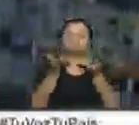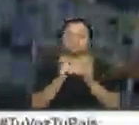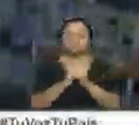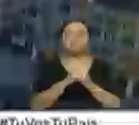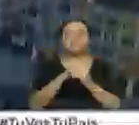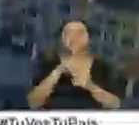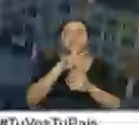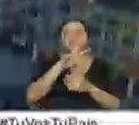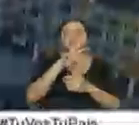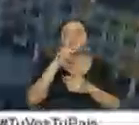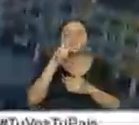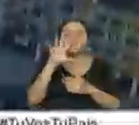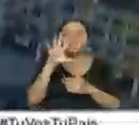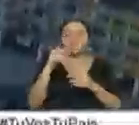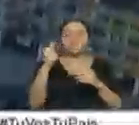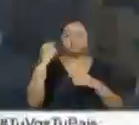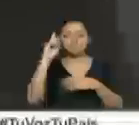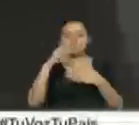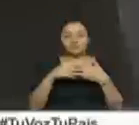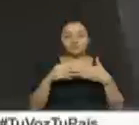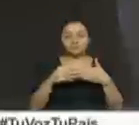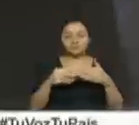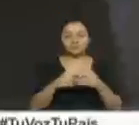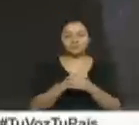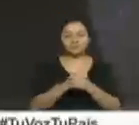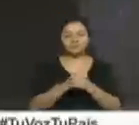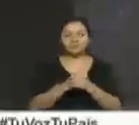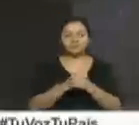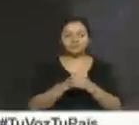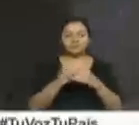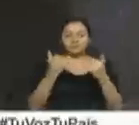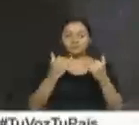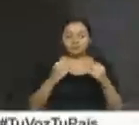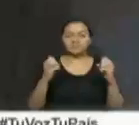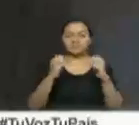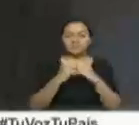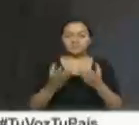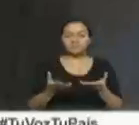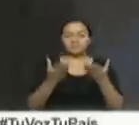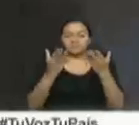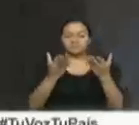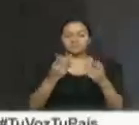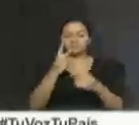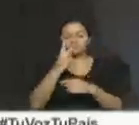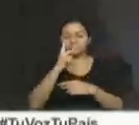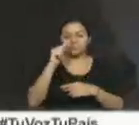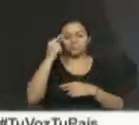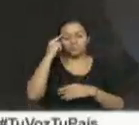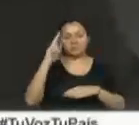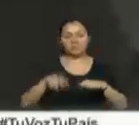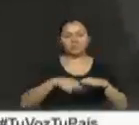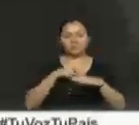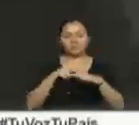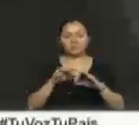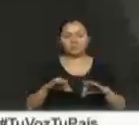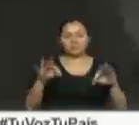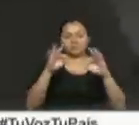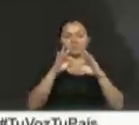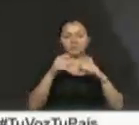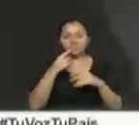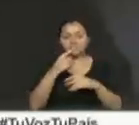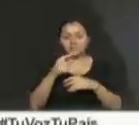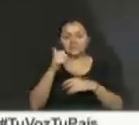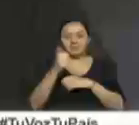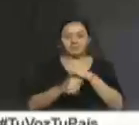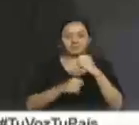de 225 millones de dólares. Esta sin duda es una de las obras emblemáticas del gobierno nacional con el que se cierran